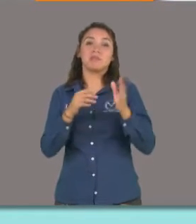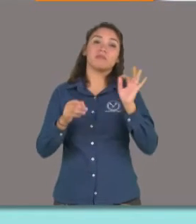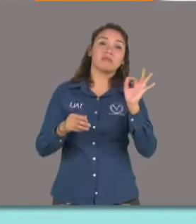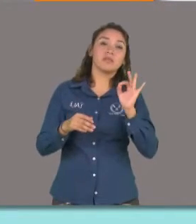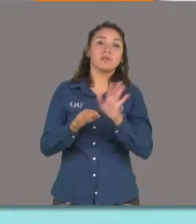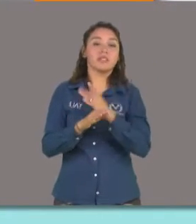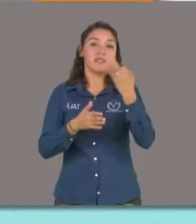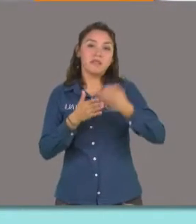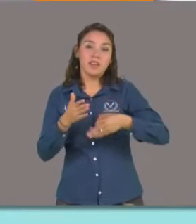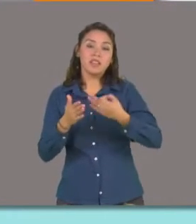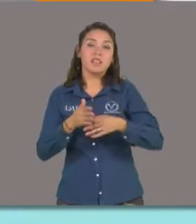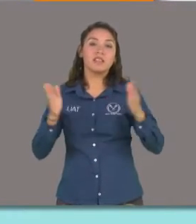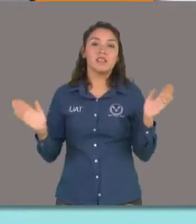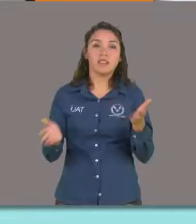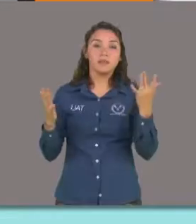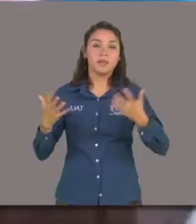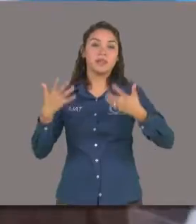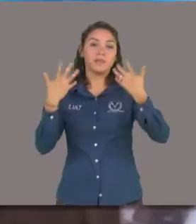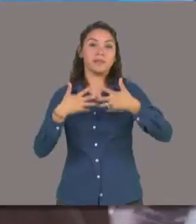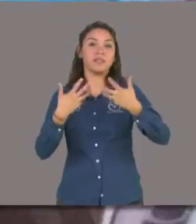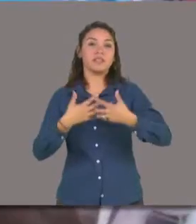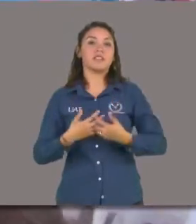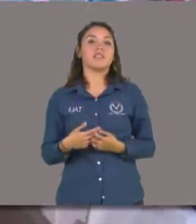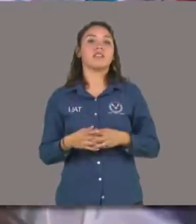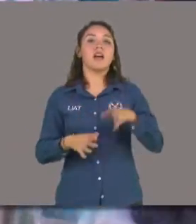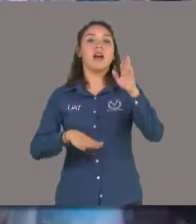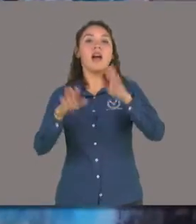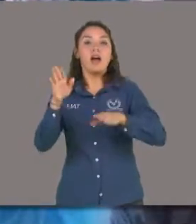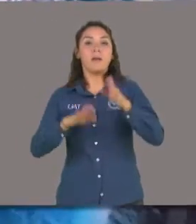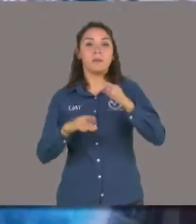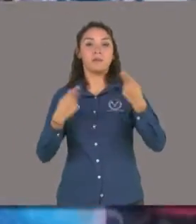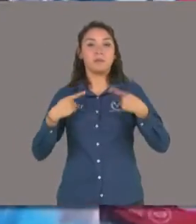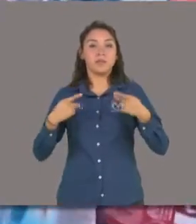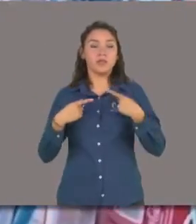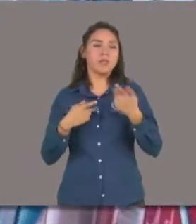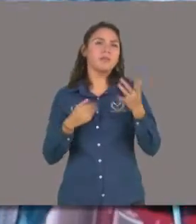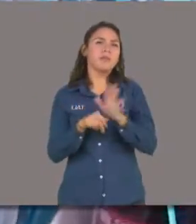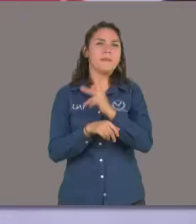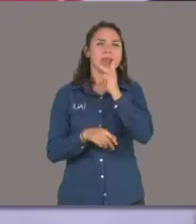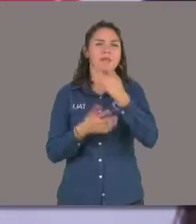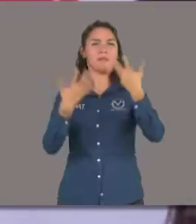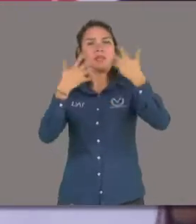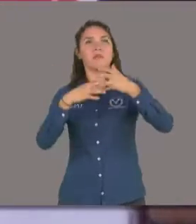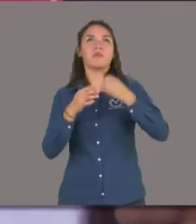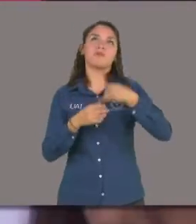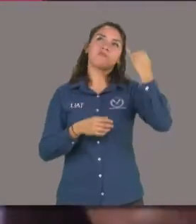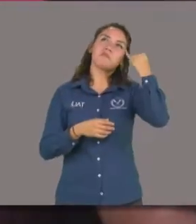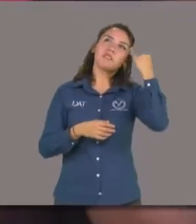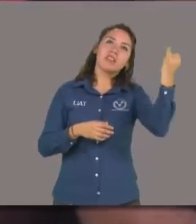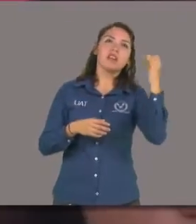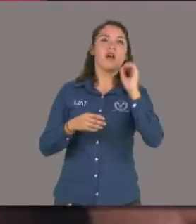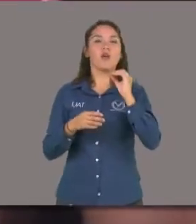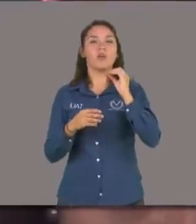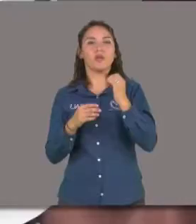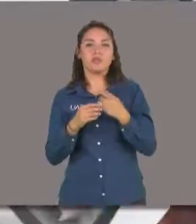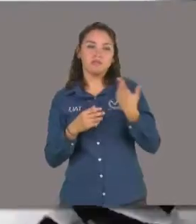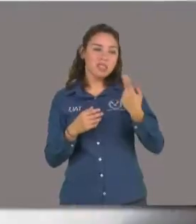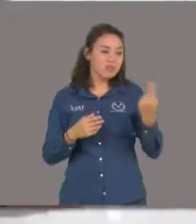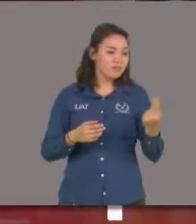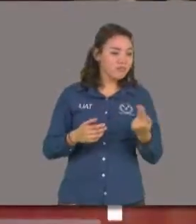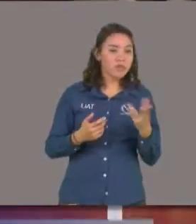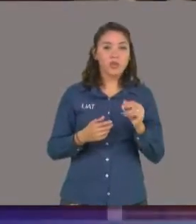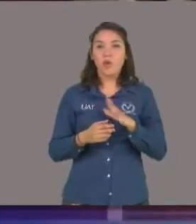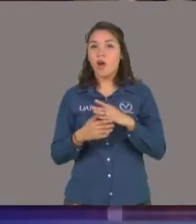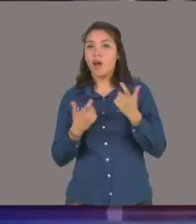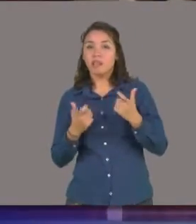de un 65% de negocios que no prospera. El origen de este fenómeno puede estar en la motivación para emprender.